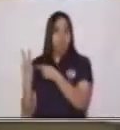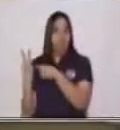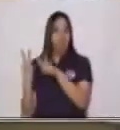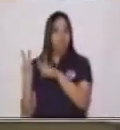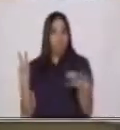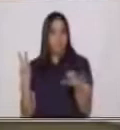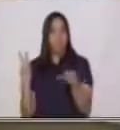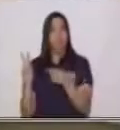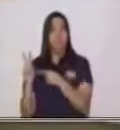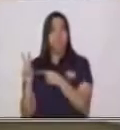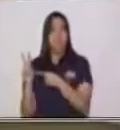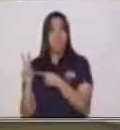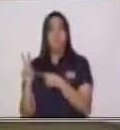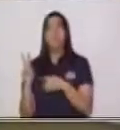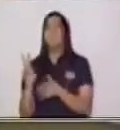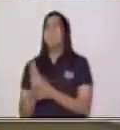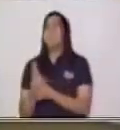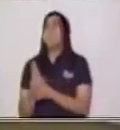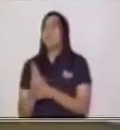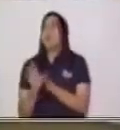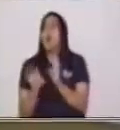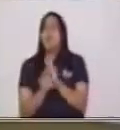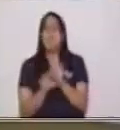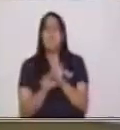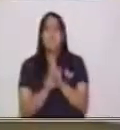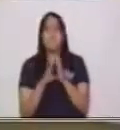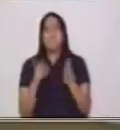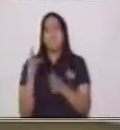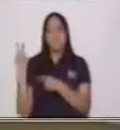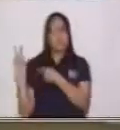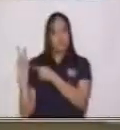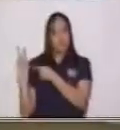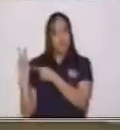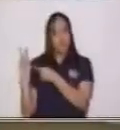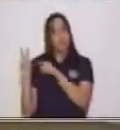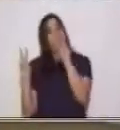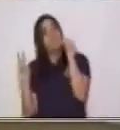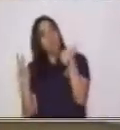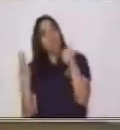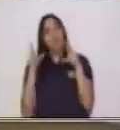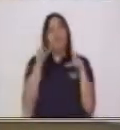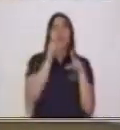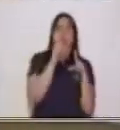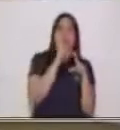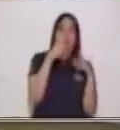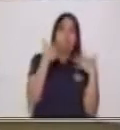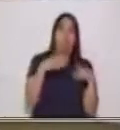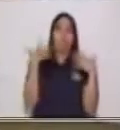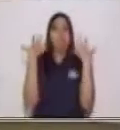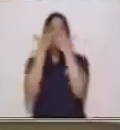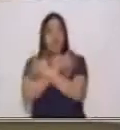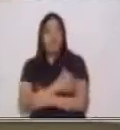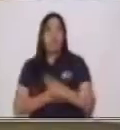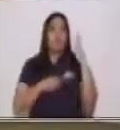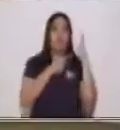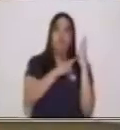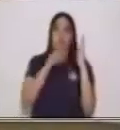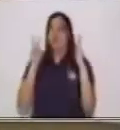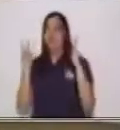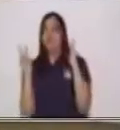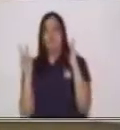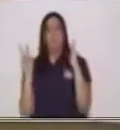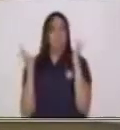la B y la V. Entonces la V pues es otra letra que tiende a confundirse con la B, pero vamos a observar las